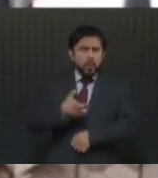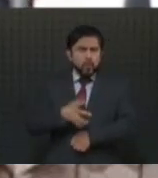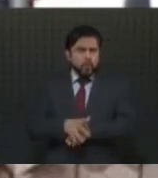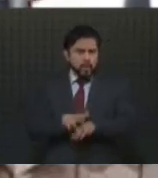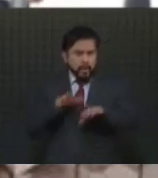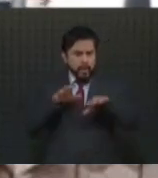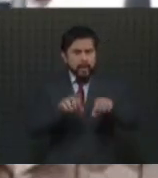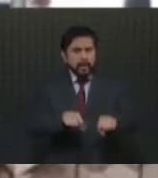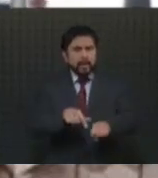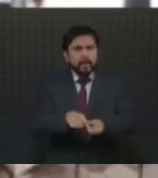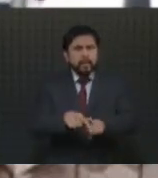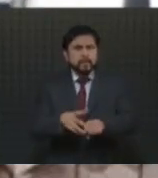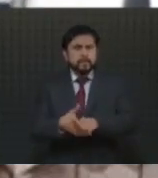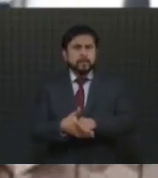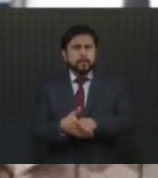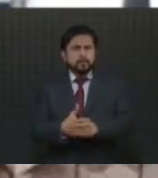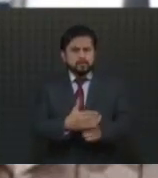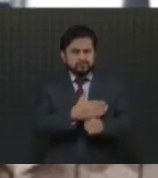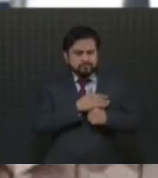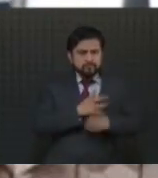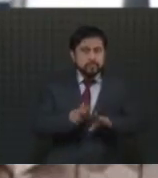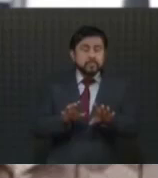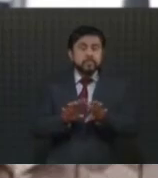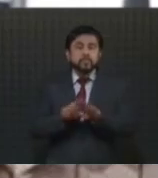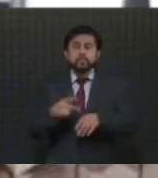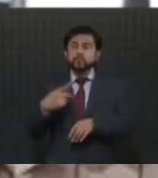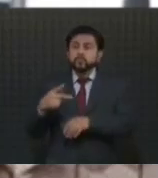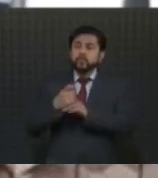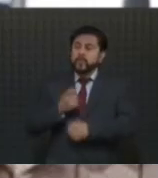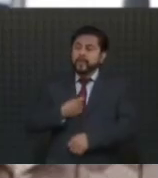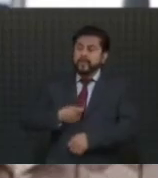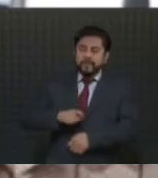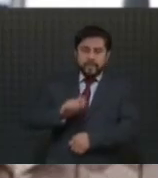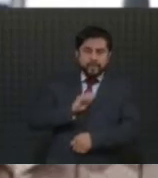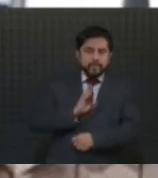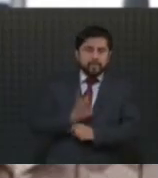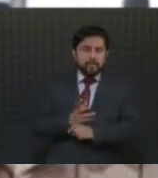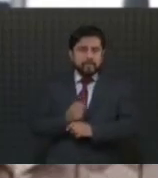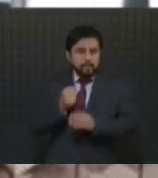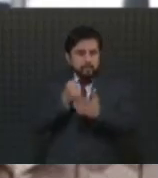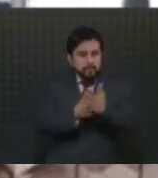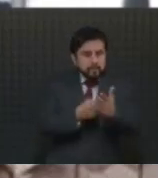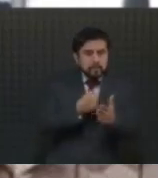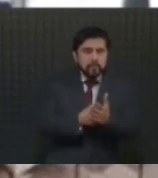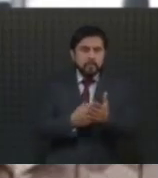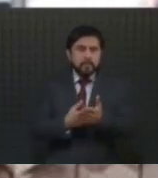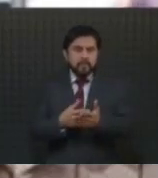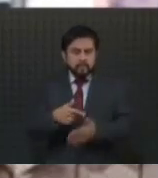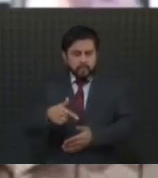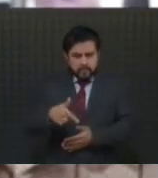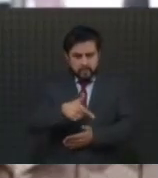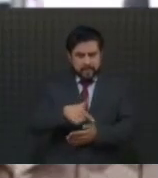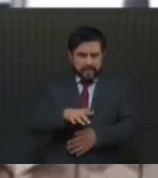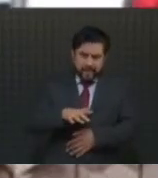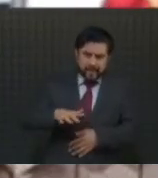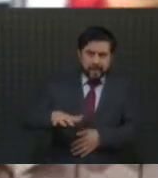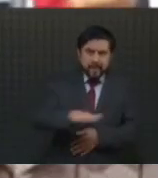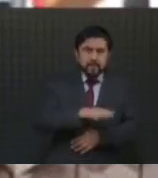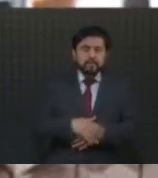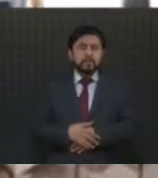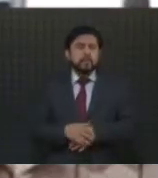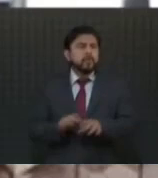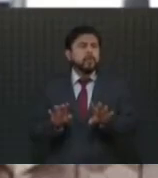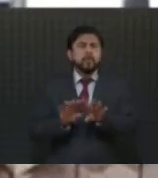Su identidad y la defensa de lo público a través de